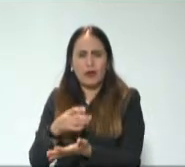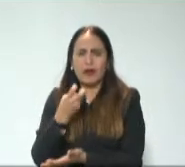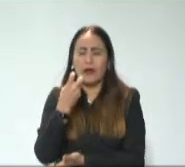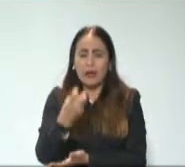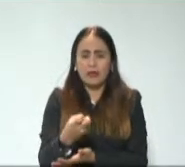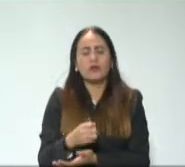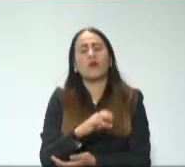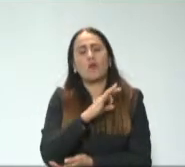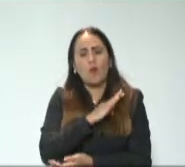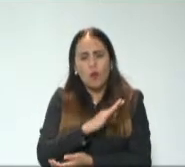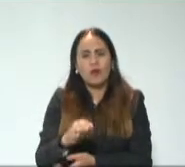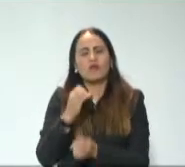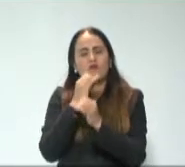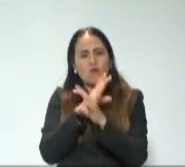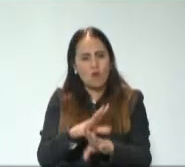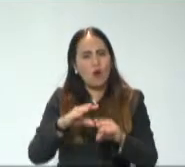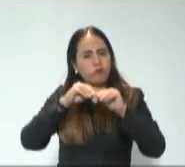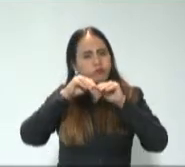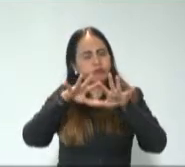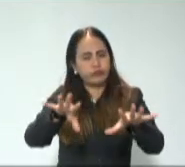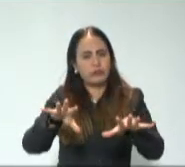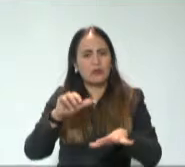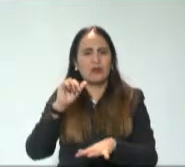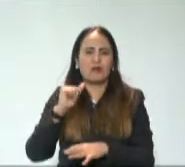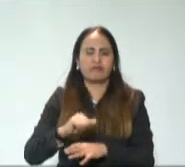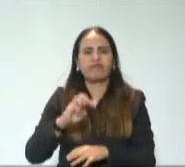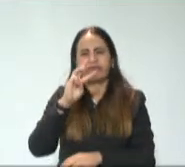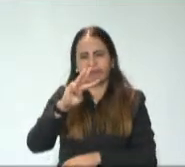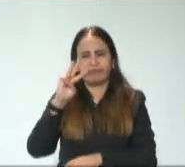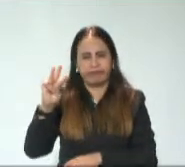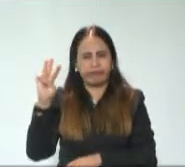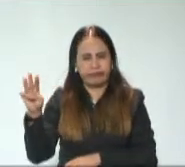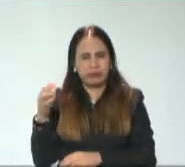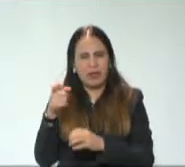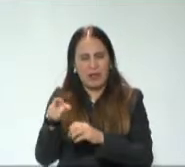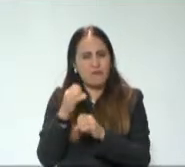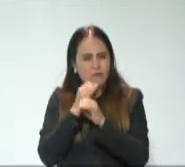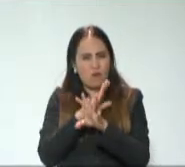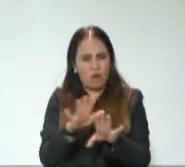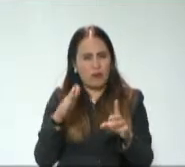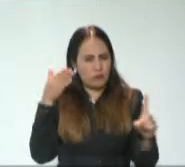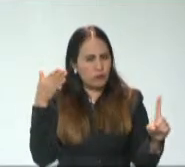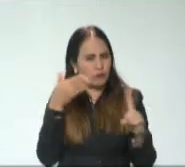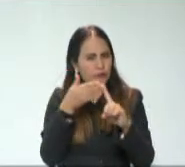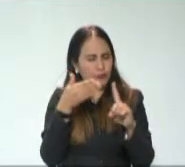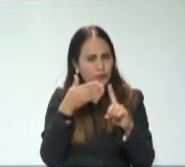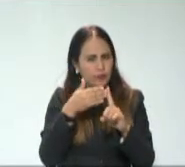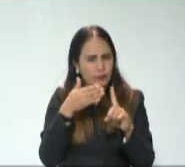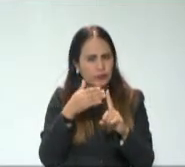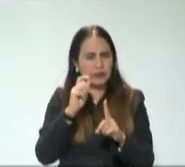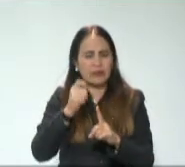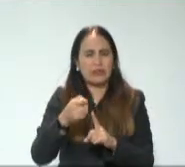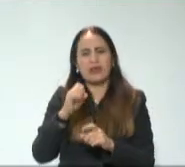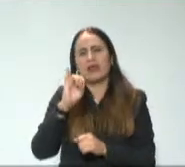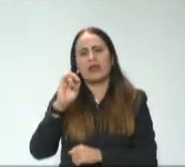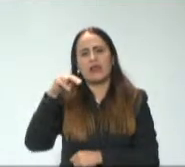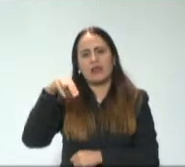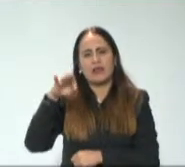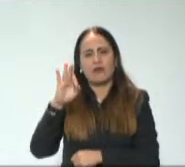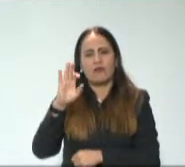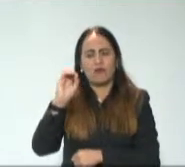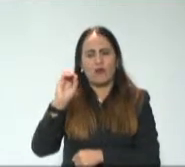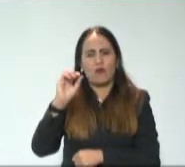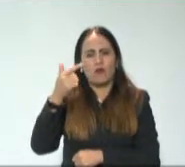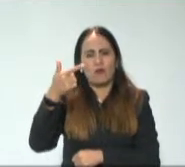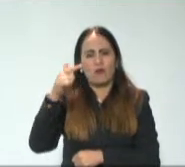de información esta plataforma de de información está ambientada bajo un escenario de infografía que